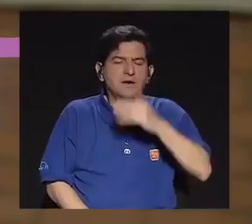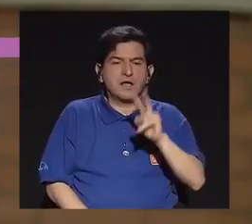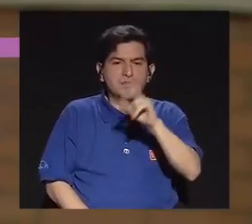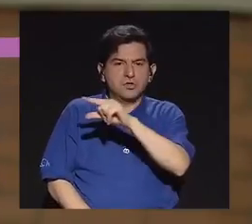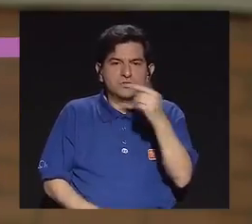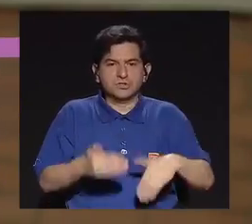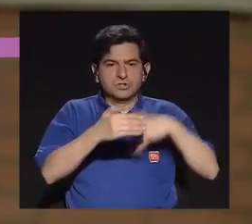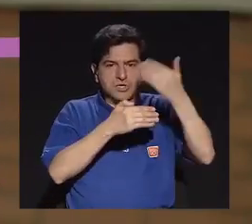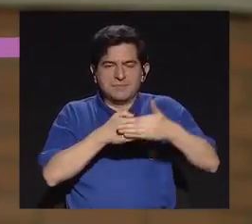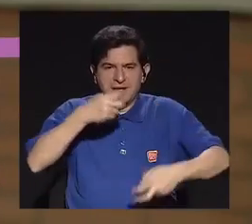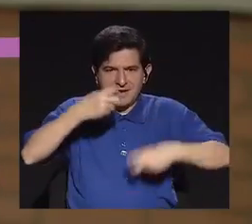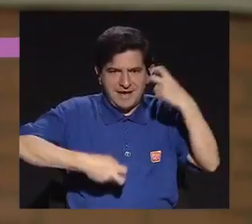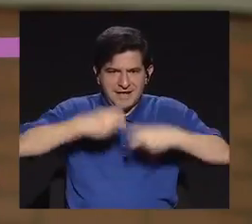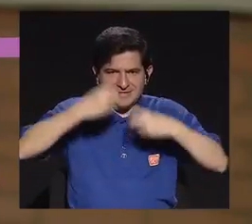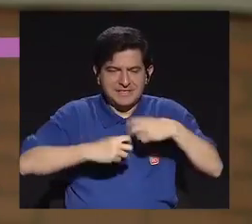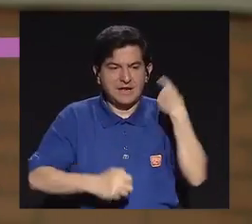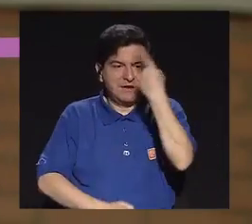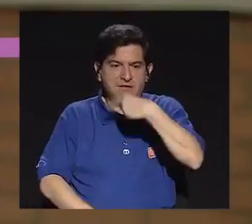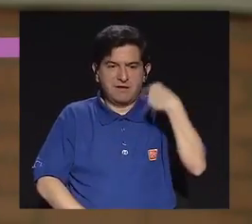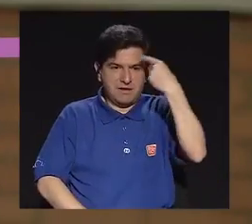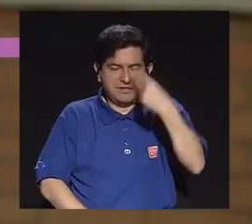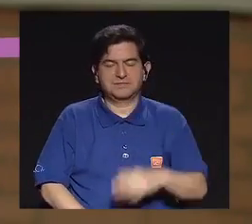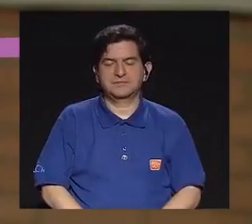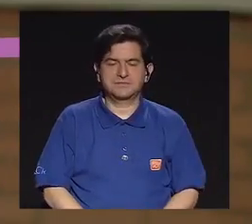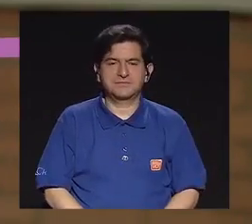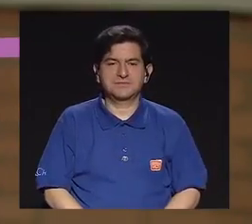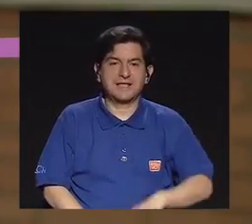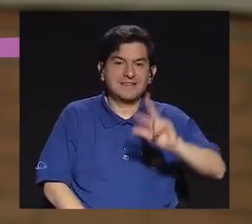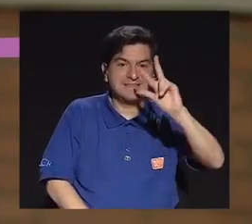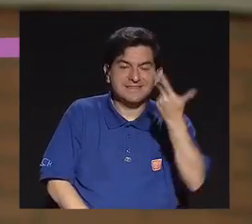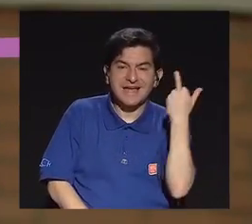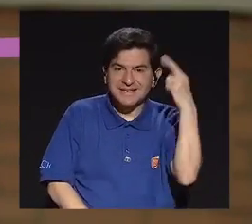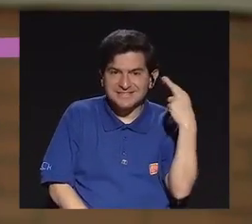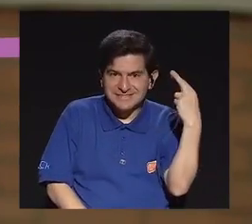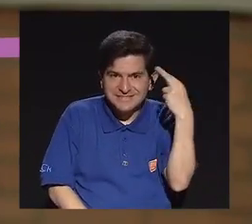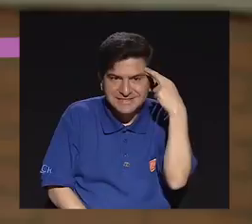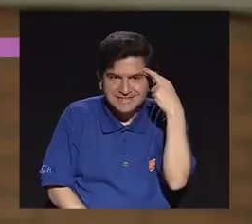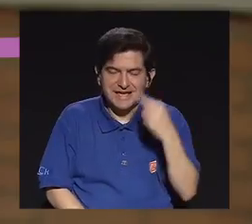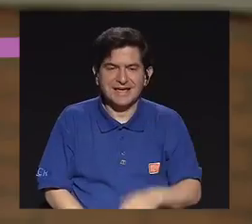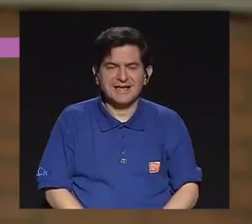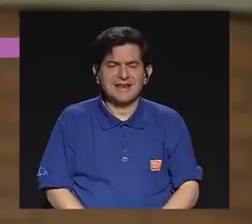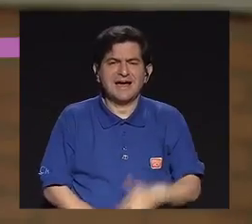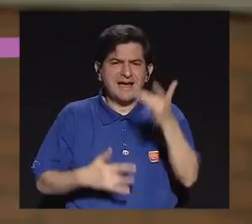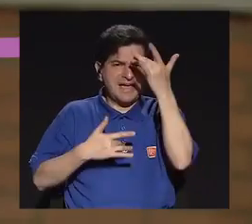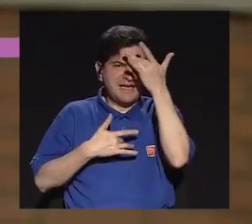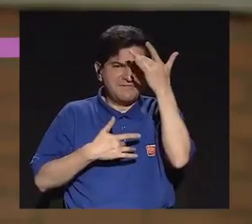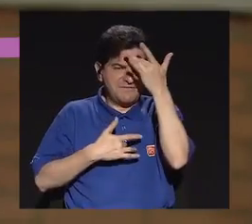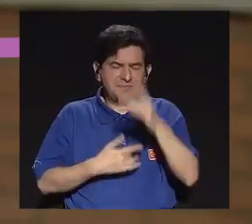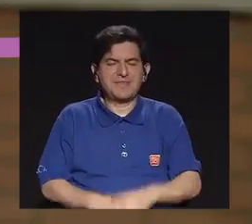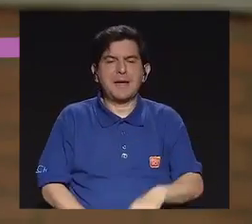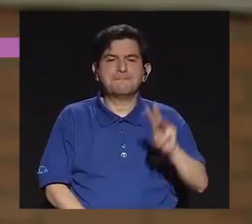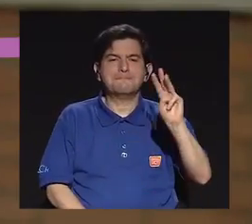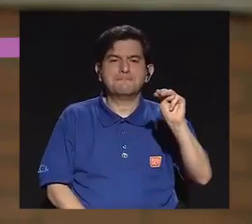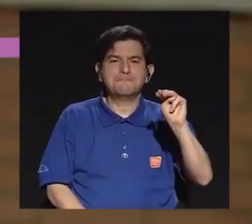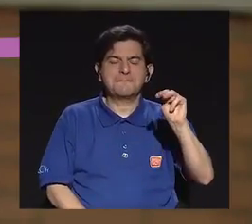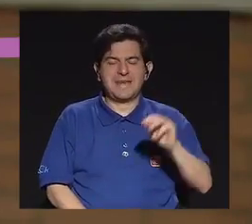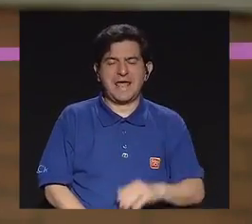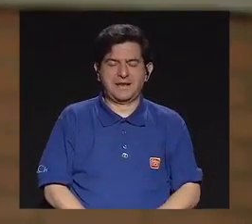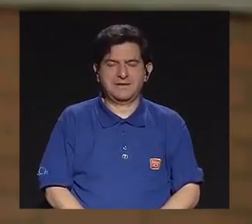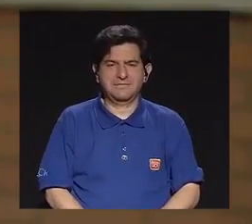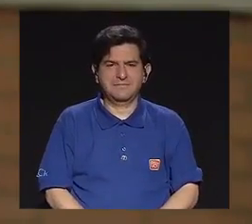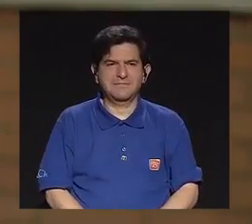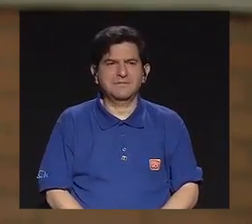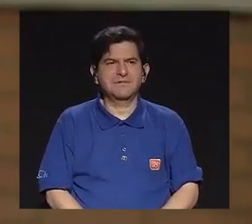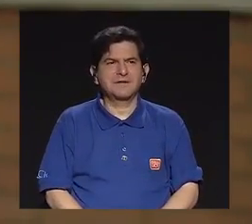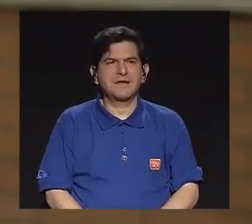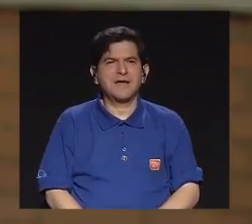semanas después viene la crisis de vértigo por una neuronitis vestibular. Y la tercera causa más frecuente va a ser una enfermedad Meniere. Digamos, por ejemplo, más o